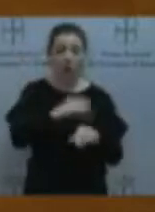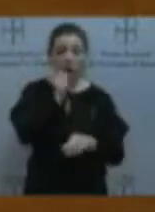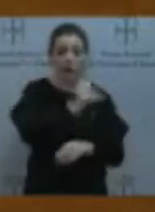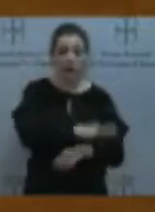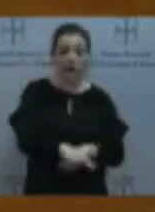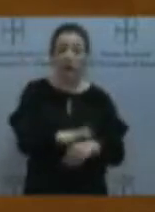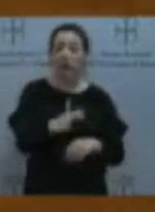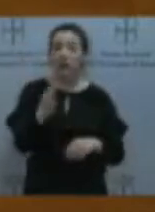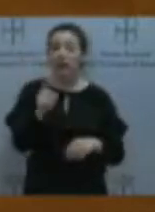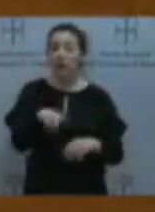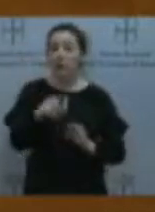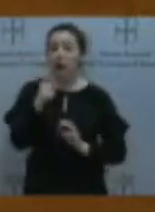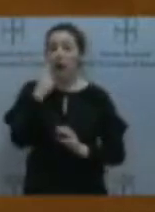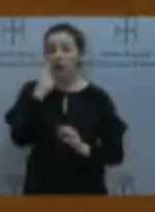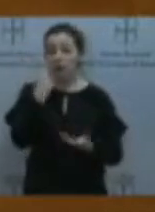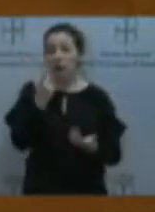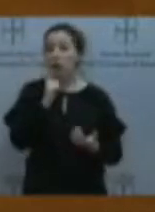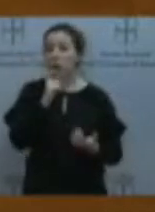no creemos que